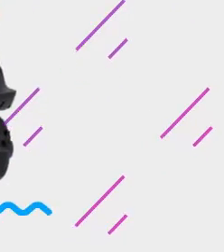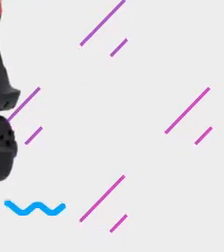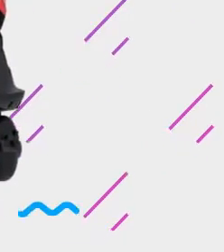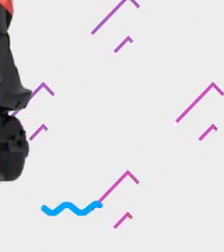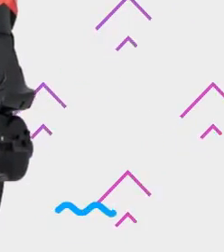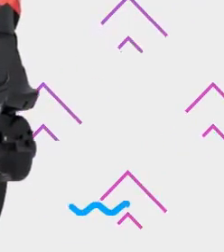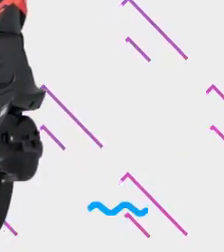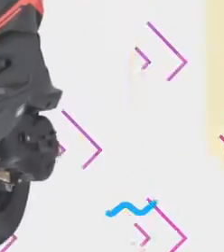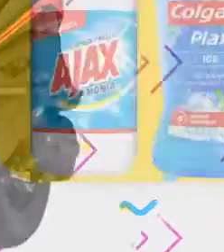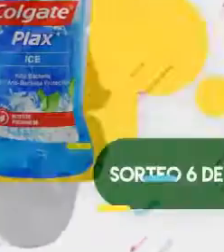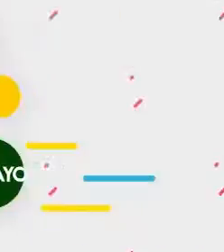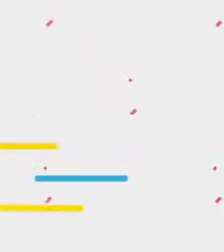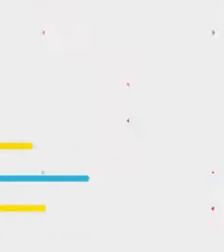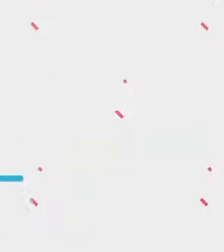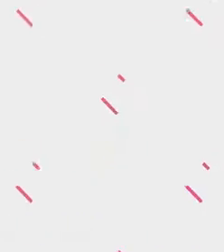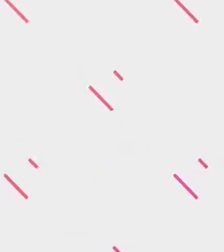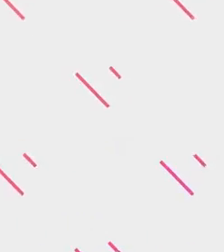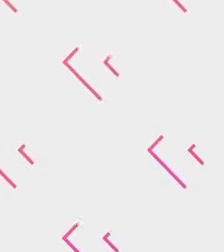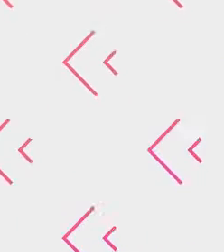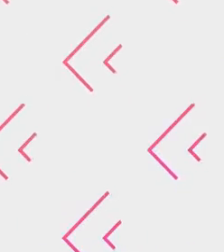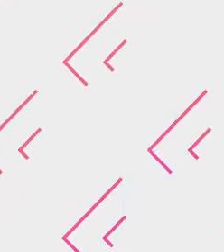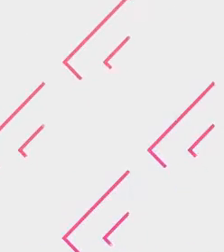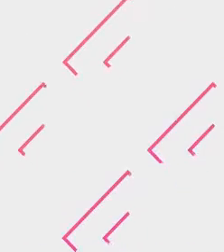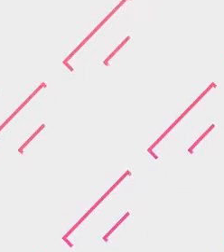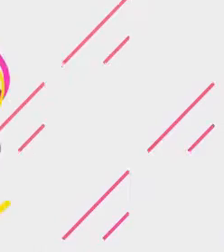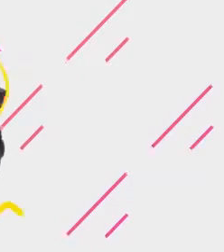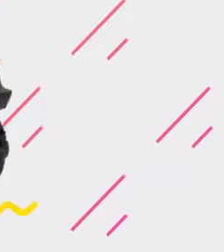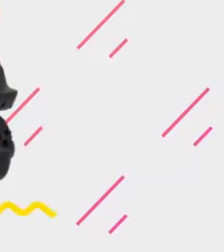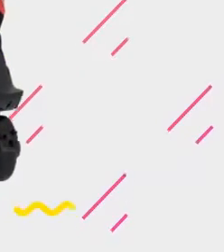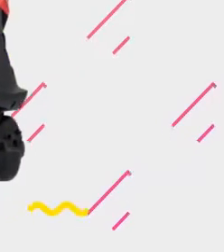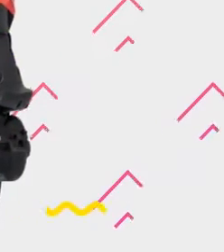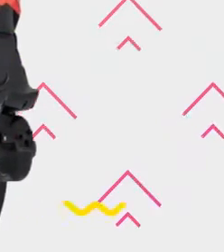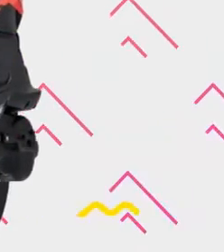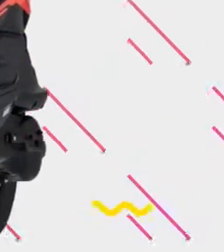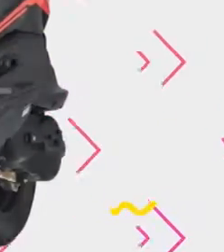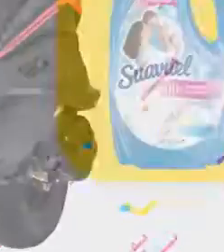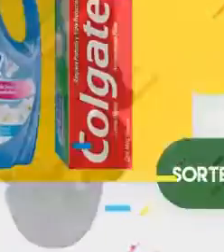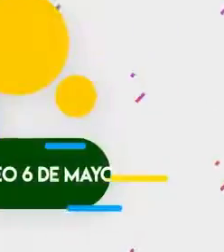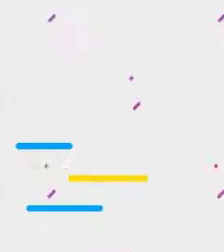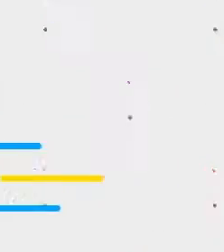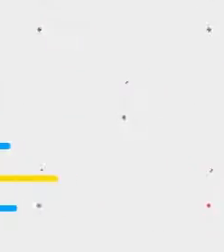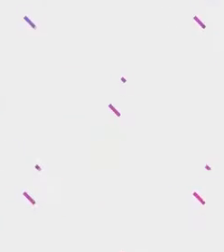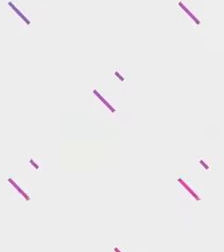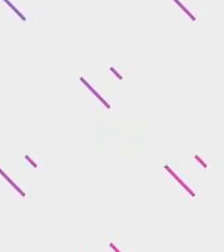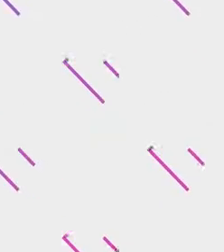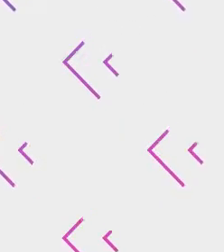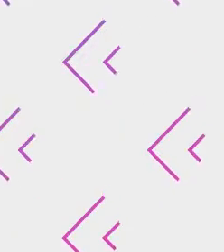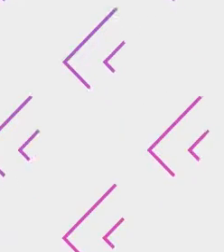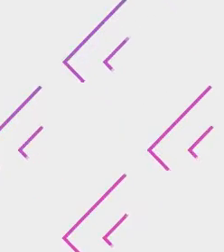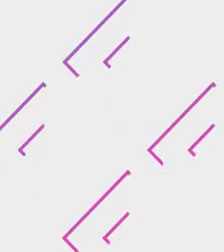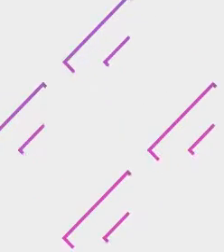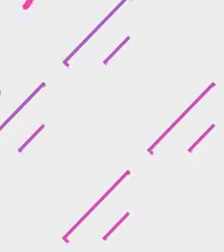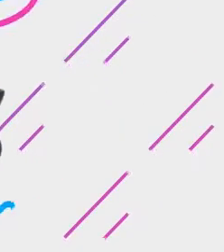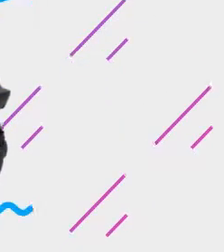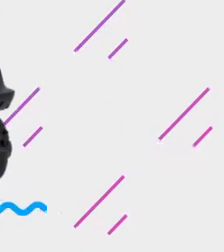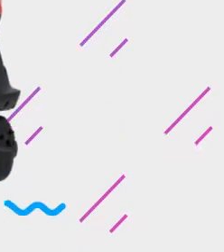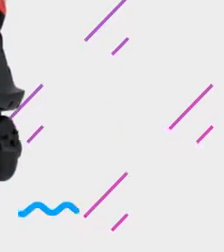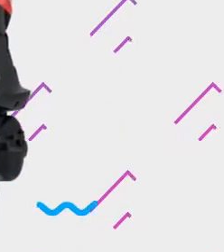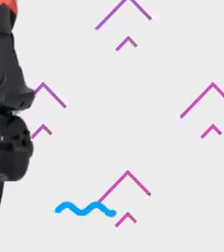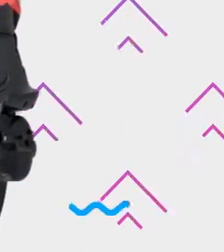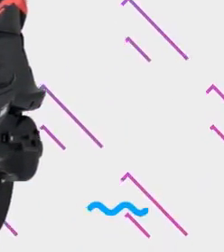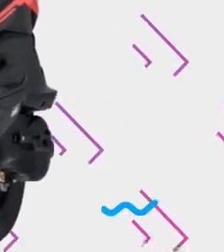colgate palmolive revisa compras superiores a 10 mil pesos en estos productos de la marca colgate palmolive y participa en